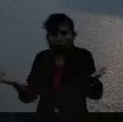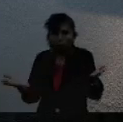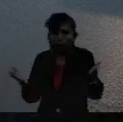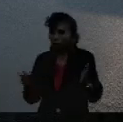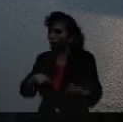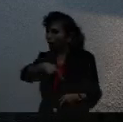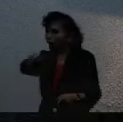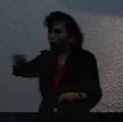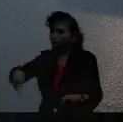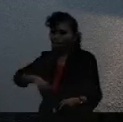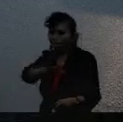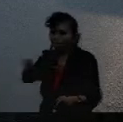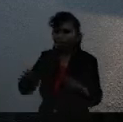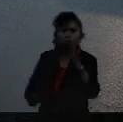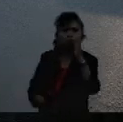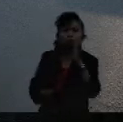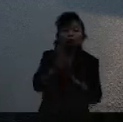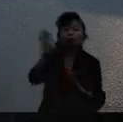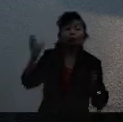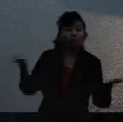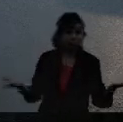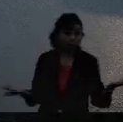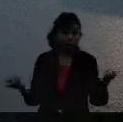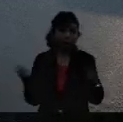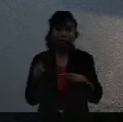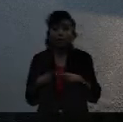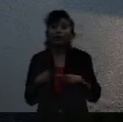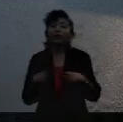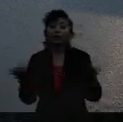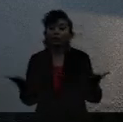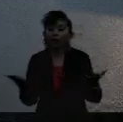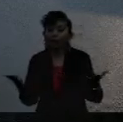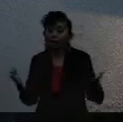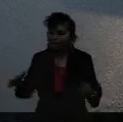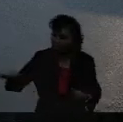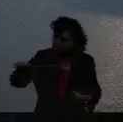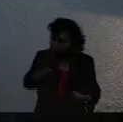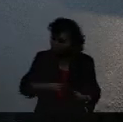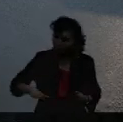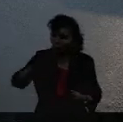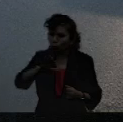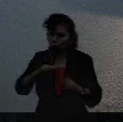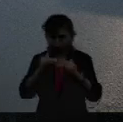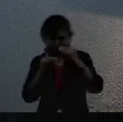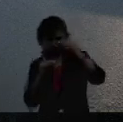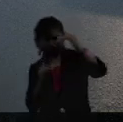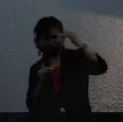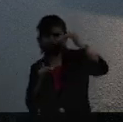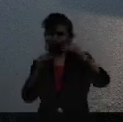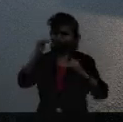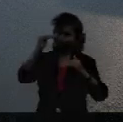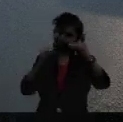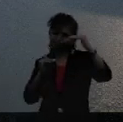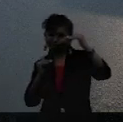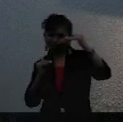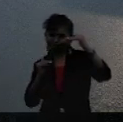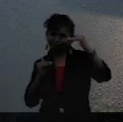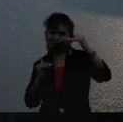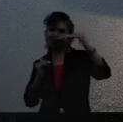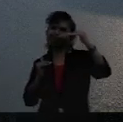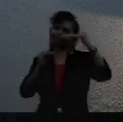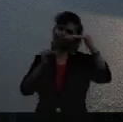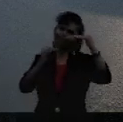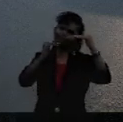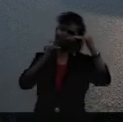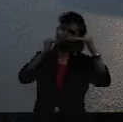prosperidad Sí pero prosperidad compartida que acorte las dolorosas y las Terribles brechas